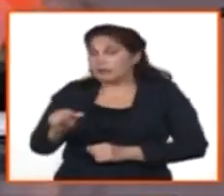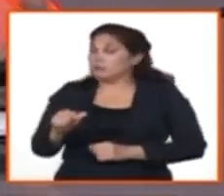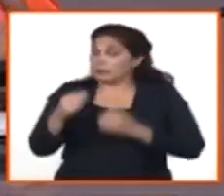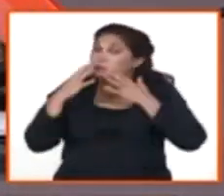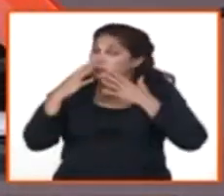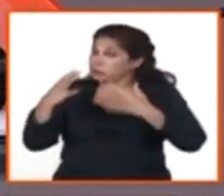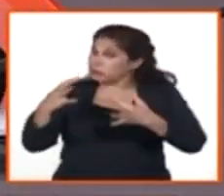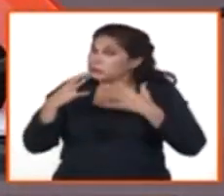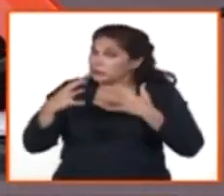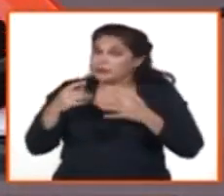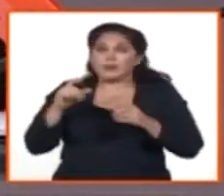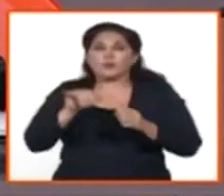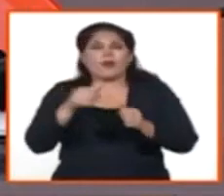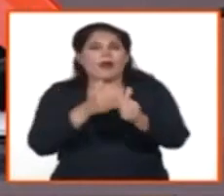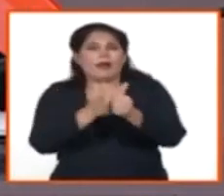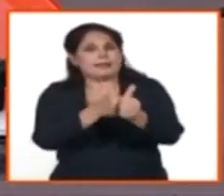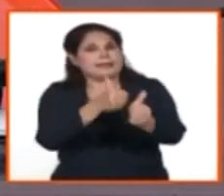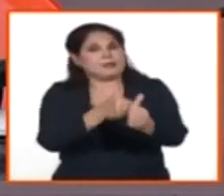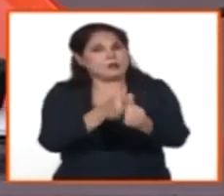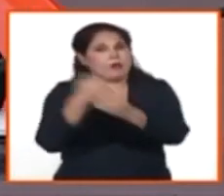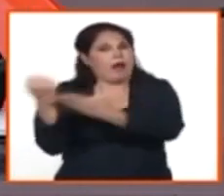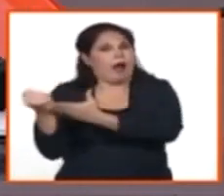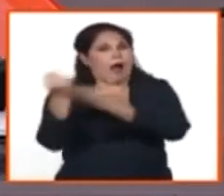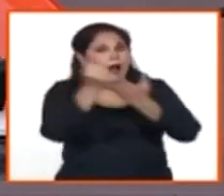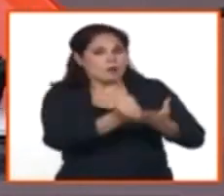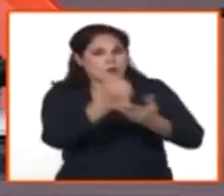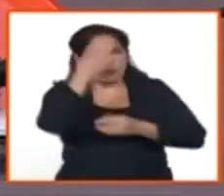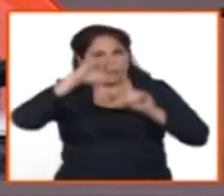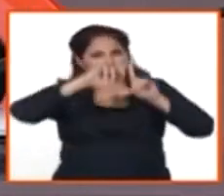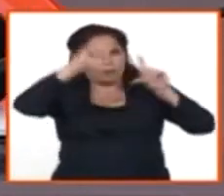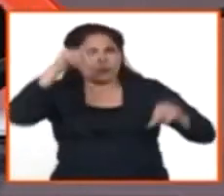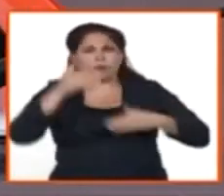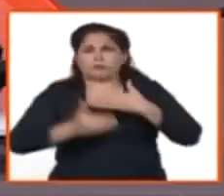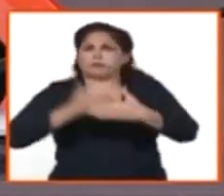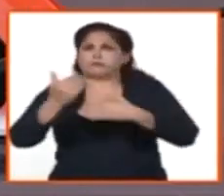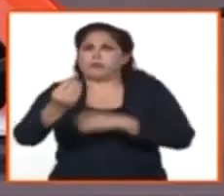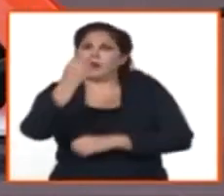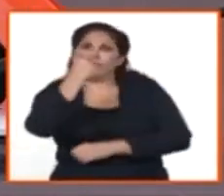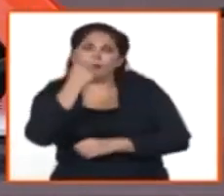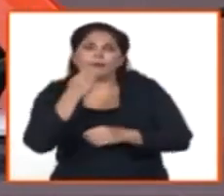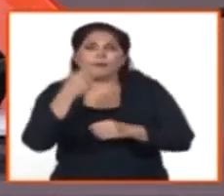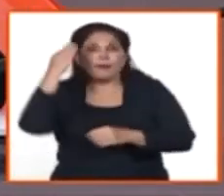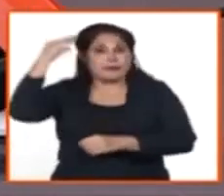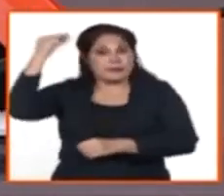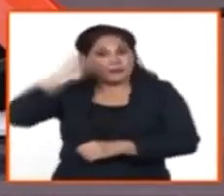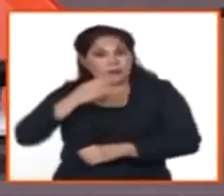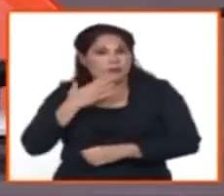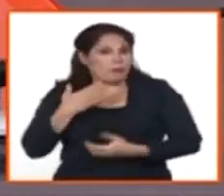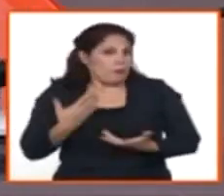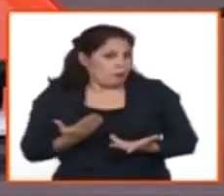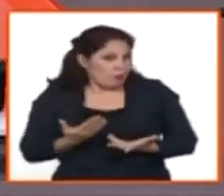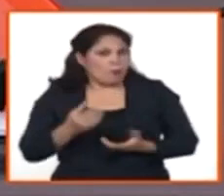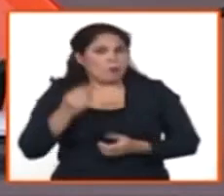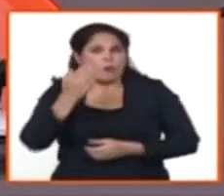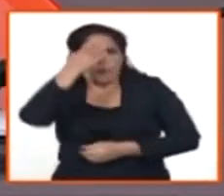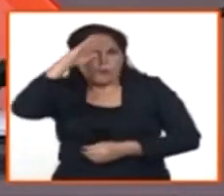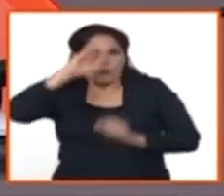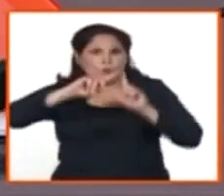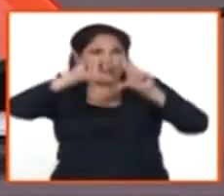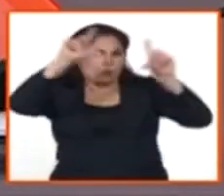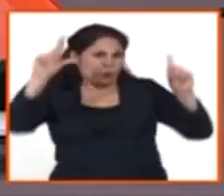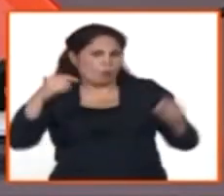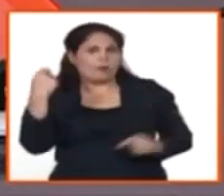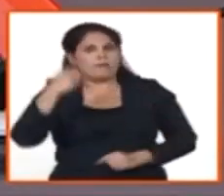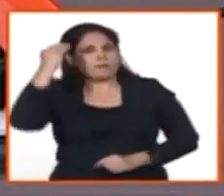un asesor, un poco auspicia todo este proceso de educación en esos términos, en esos temas en